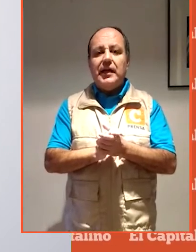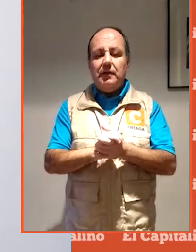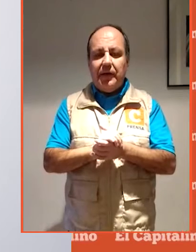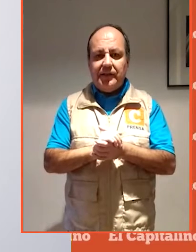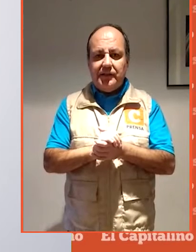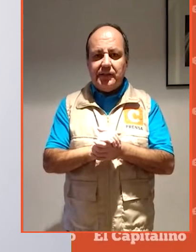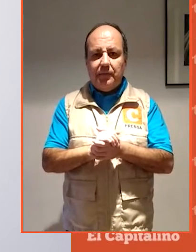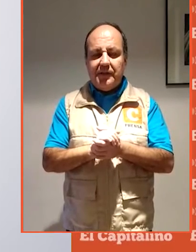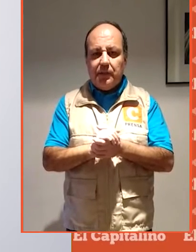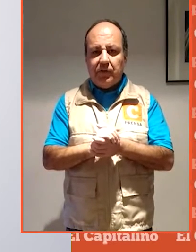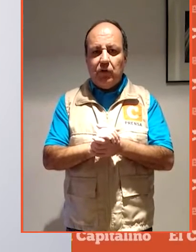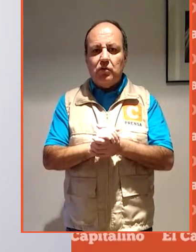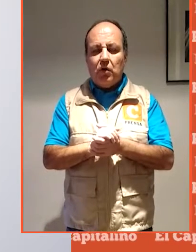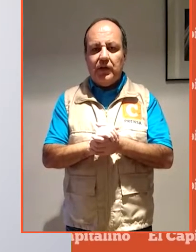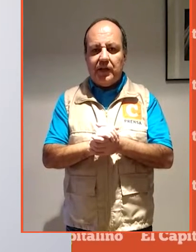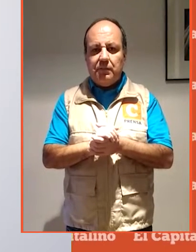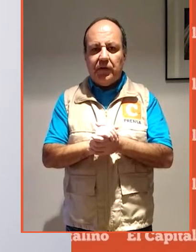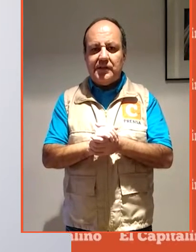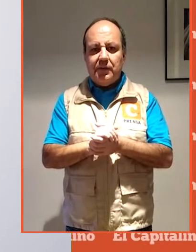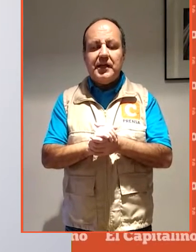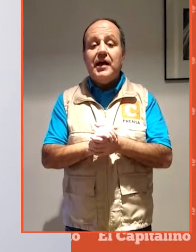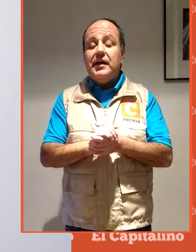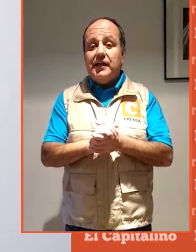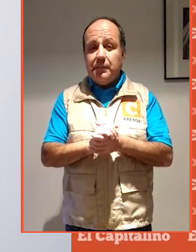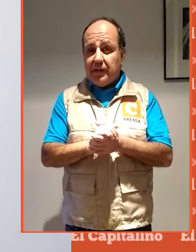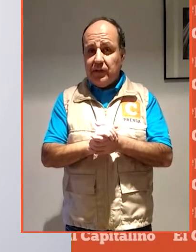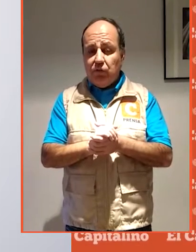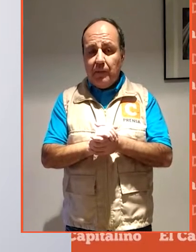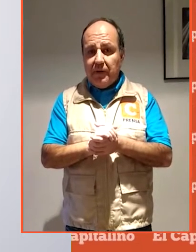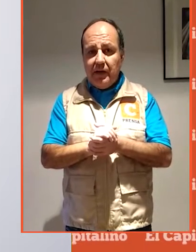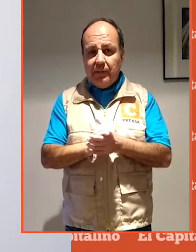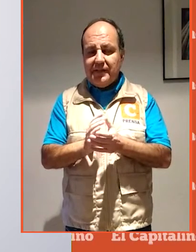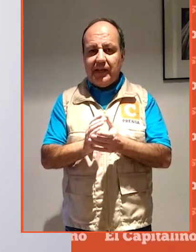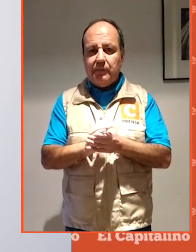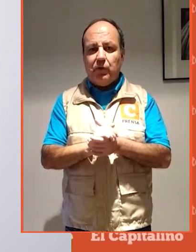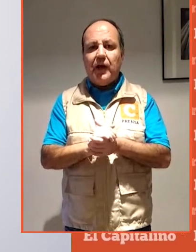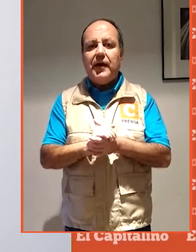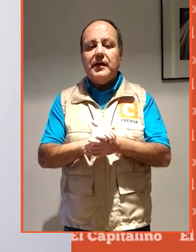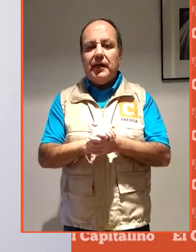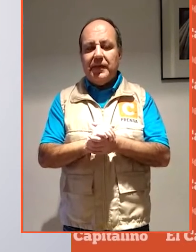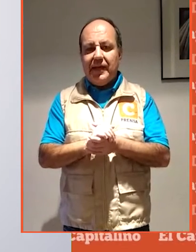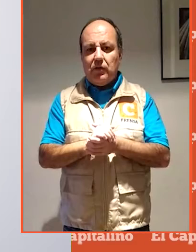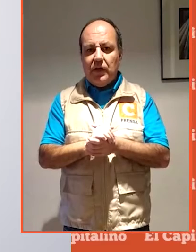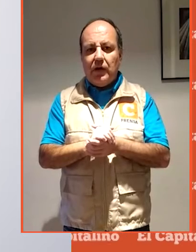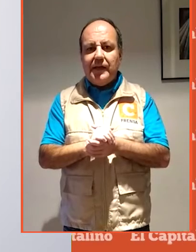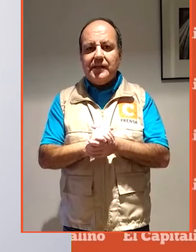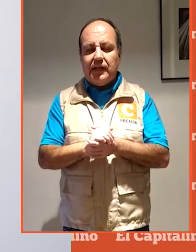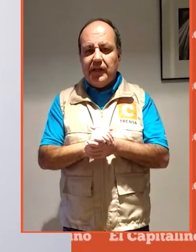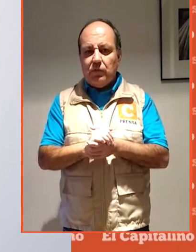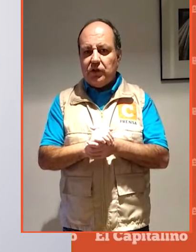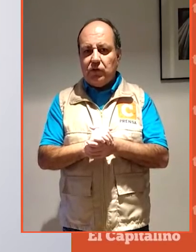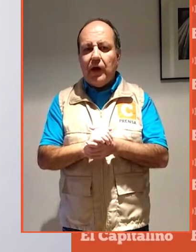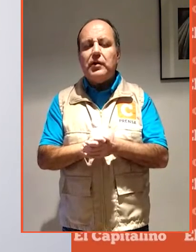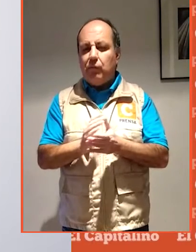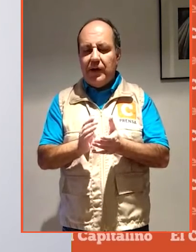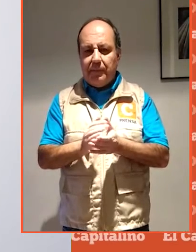España, el Betis empató a uno con el equipo del Sevilla. En este partido fue la primera vez en la temporada que el mexicano Diego Lainez